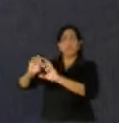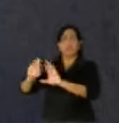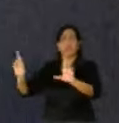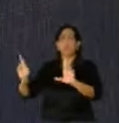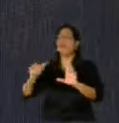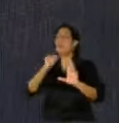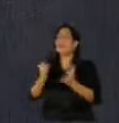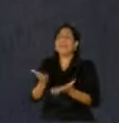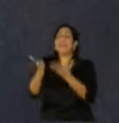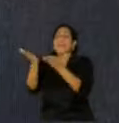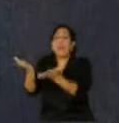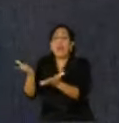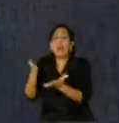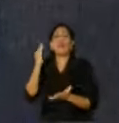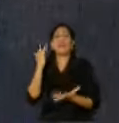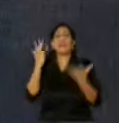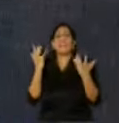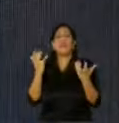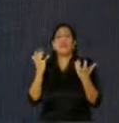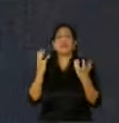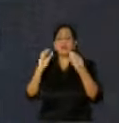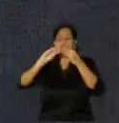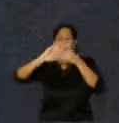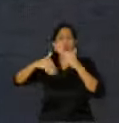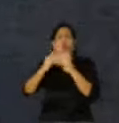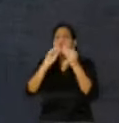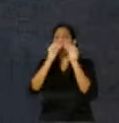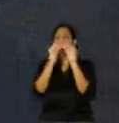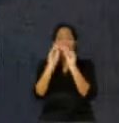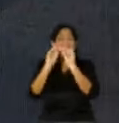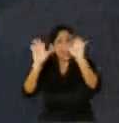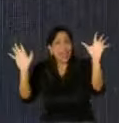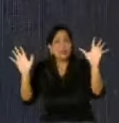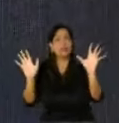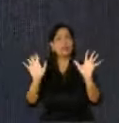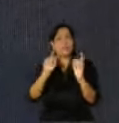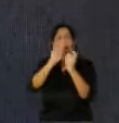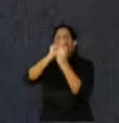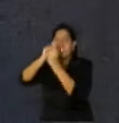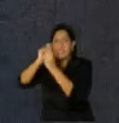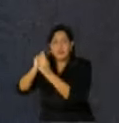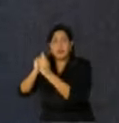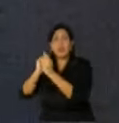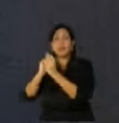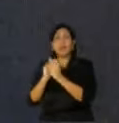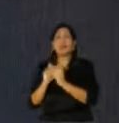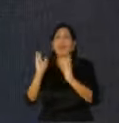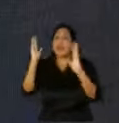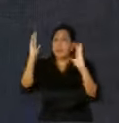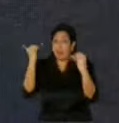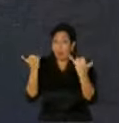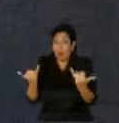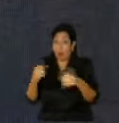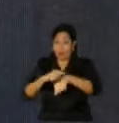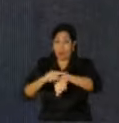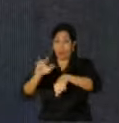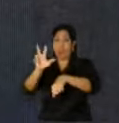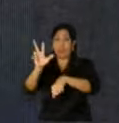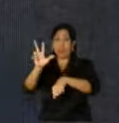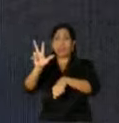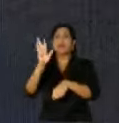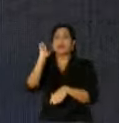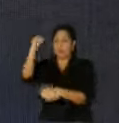se ha presentado para garantizar que todas las variables son claras y definidas. Hoy, antes de las 3 de la tarde, van a tener el dashboard. Ese